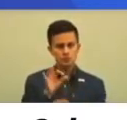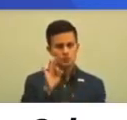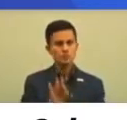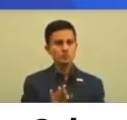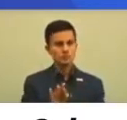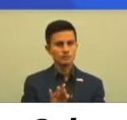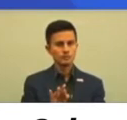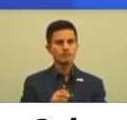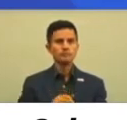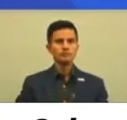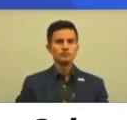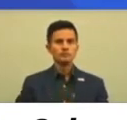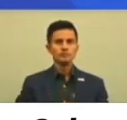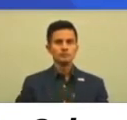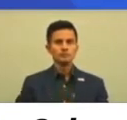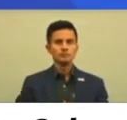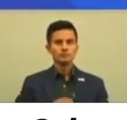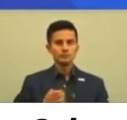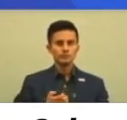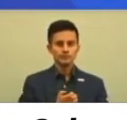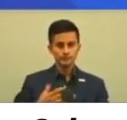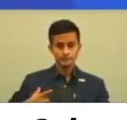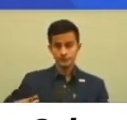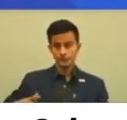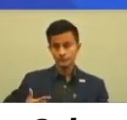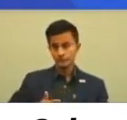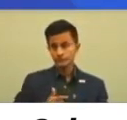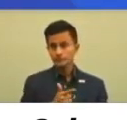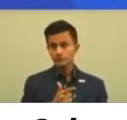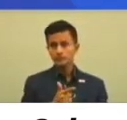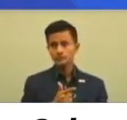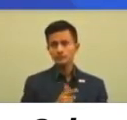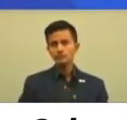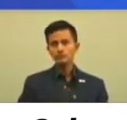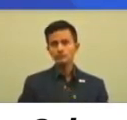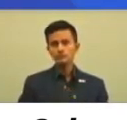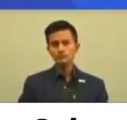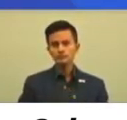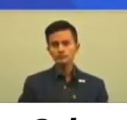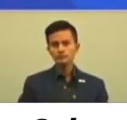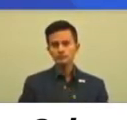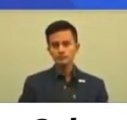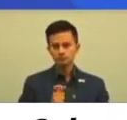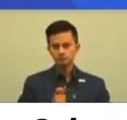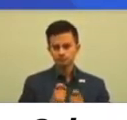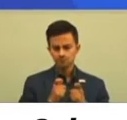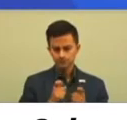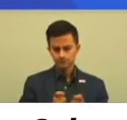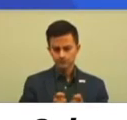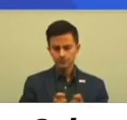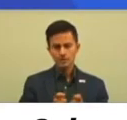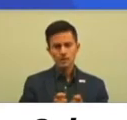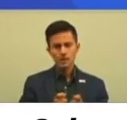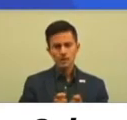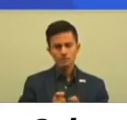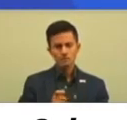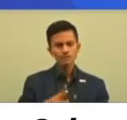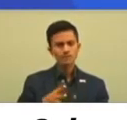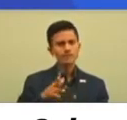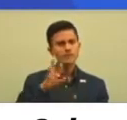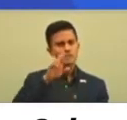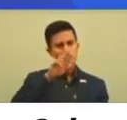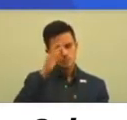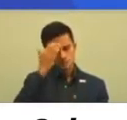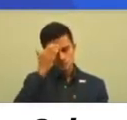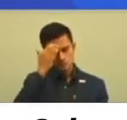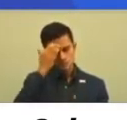registro a la ciudad de los niños en Salamanca. El gobernador de Guanajuato, Diego Sinué Rodríguez Vallejo, ofreció una disculpa por la tortura,